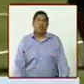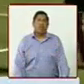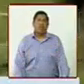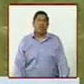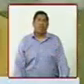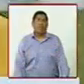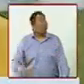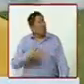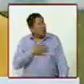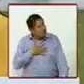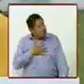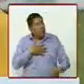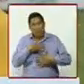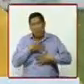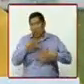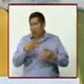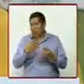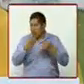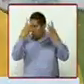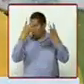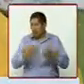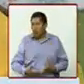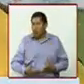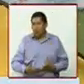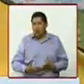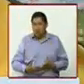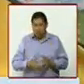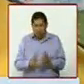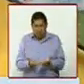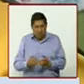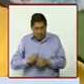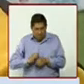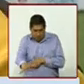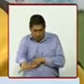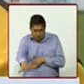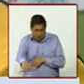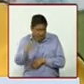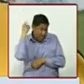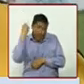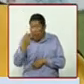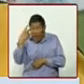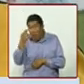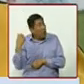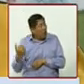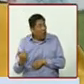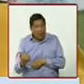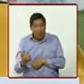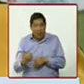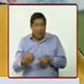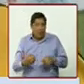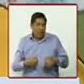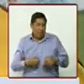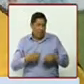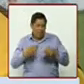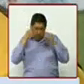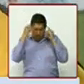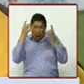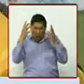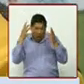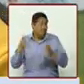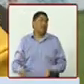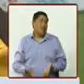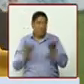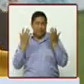A mí me encanta mucho el balón por el piso, me gusta el juego rápido, me gusta tener la pelota todo el